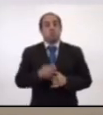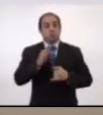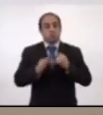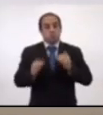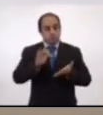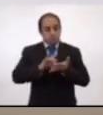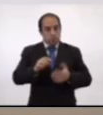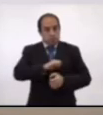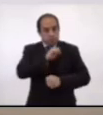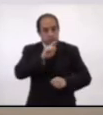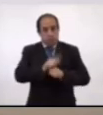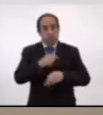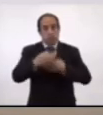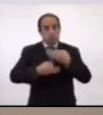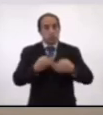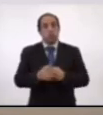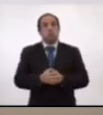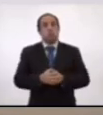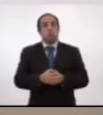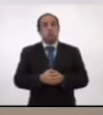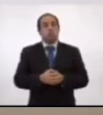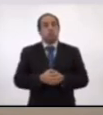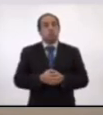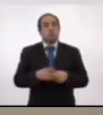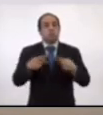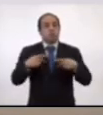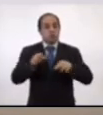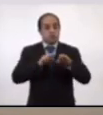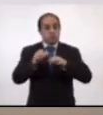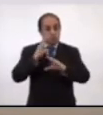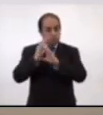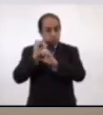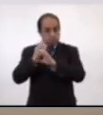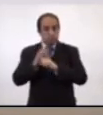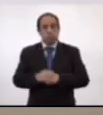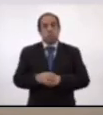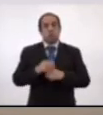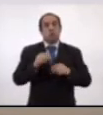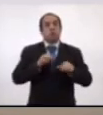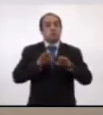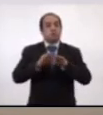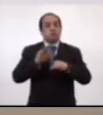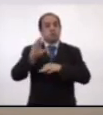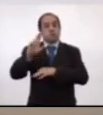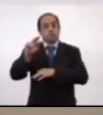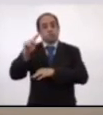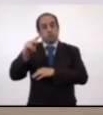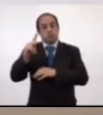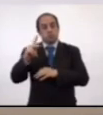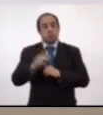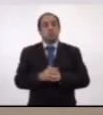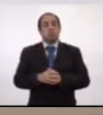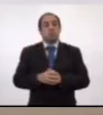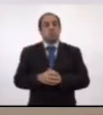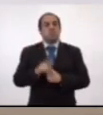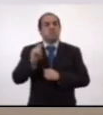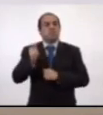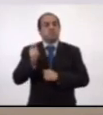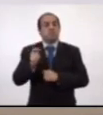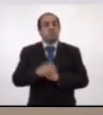agradecer especialmente a todo el personal de Metrobús y al personal de RTP, esto quiere decir